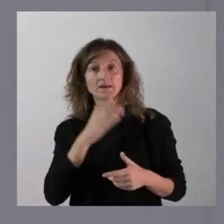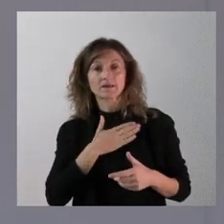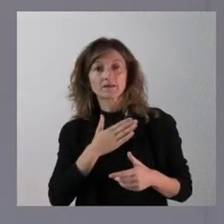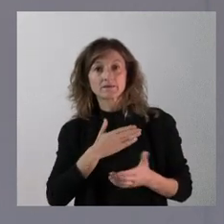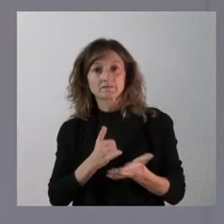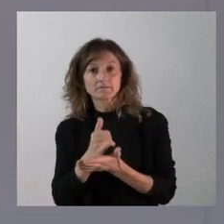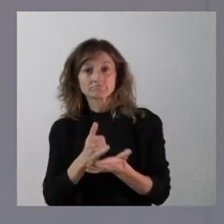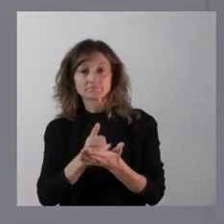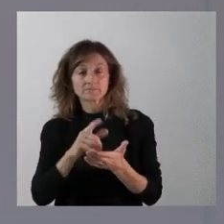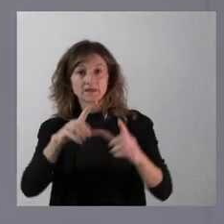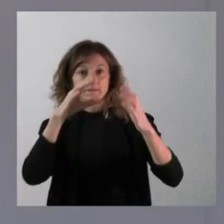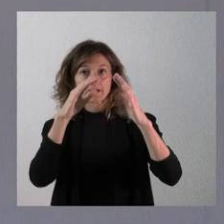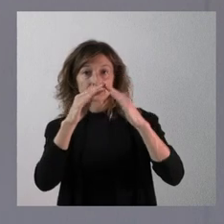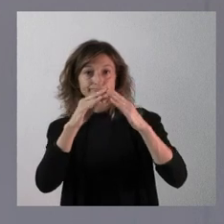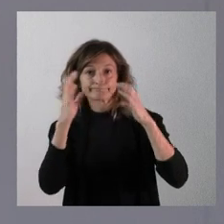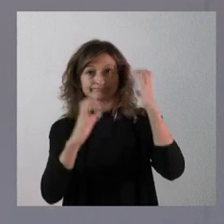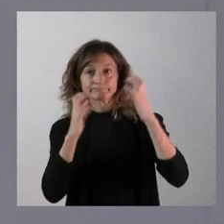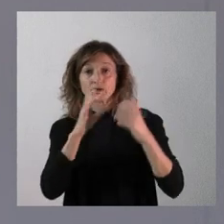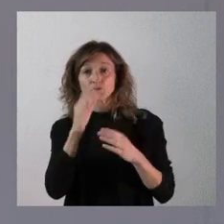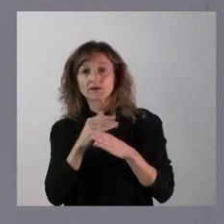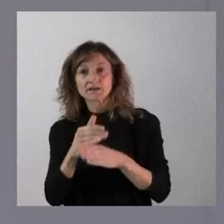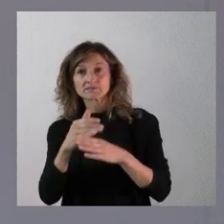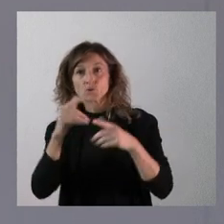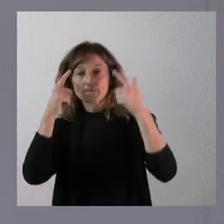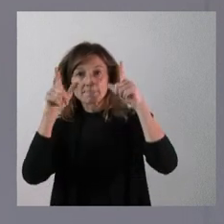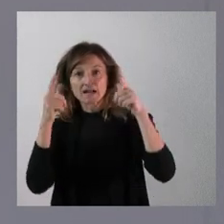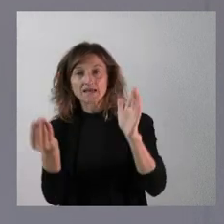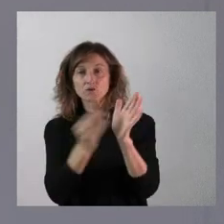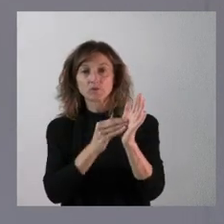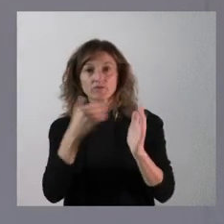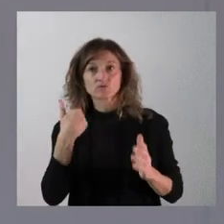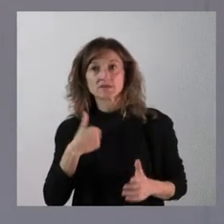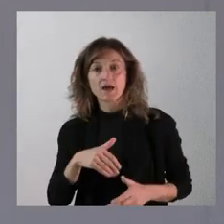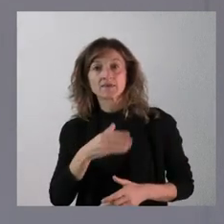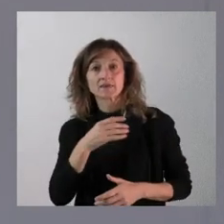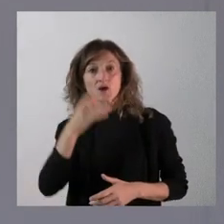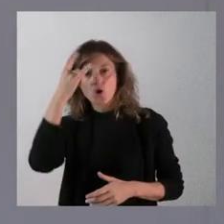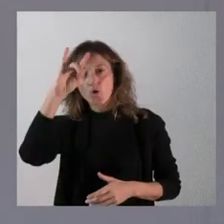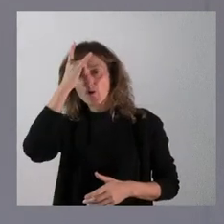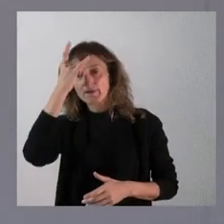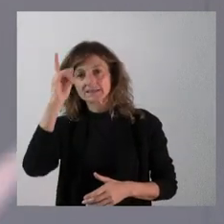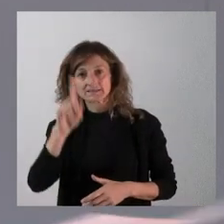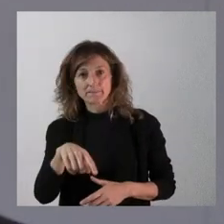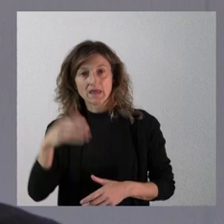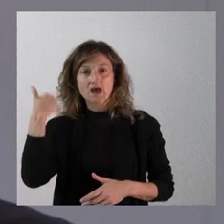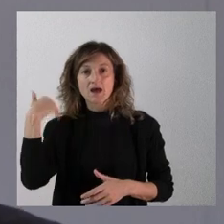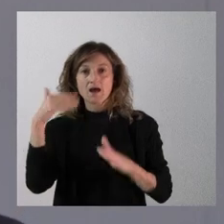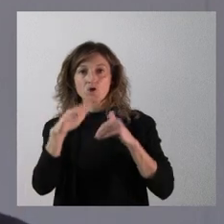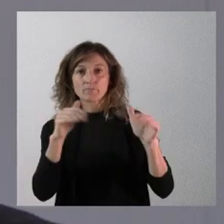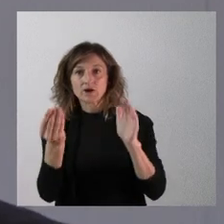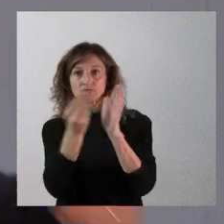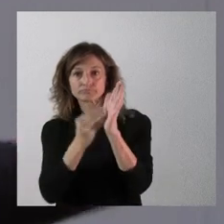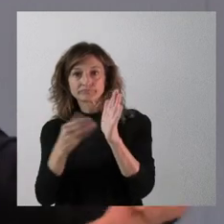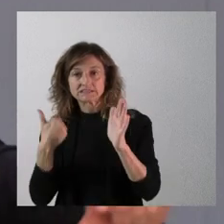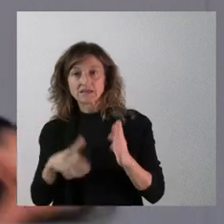explotación porque el resto de El vacuno ya estaba incluido así como el ovino en las convocatorias anteriores digamos